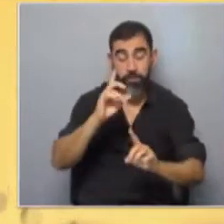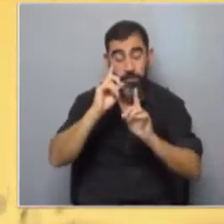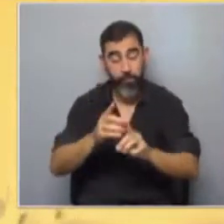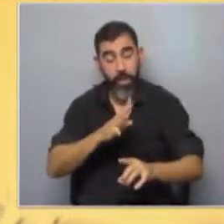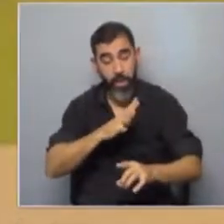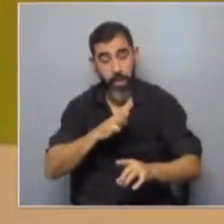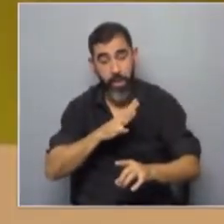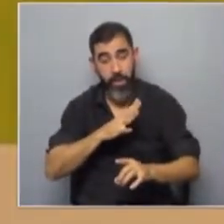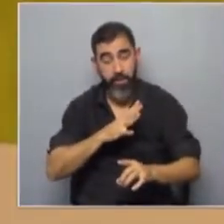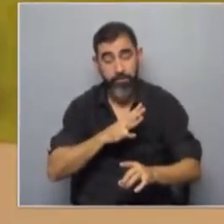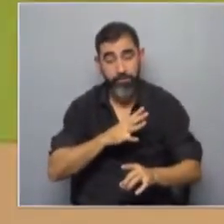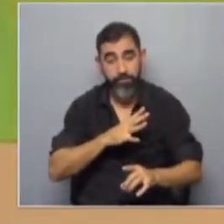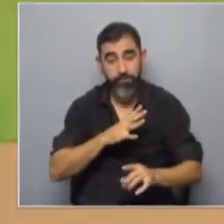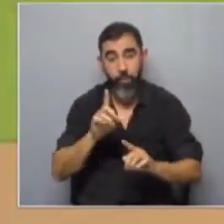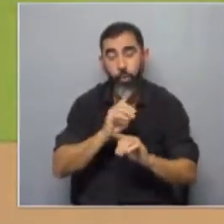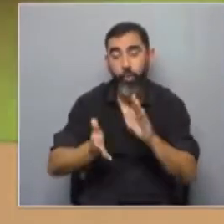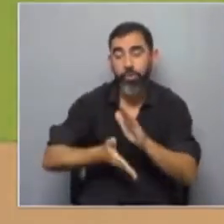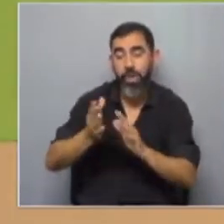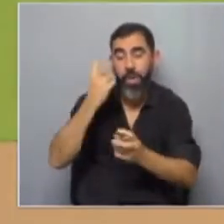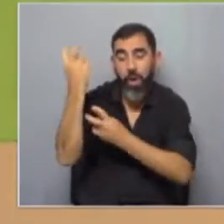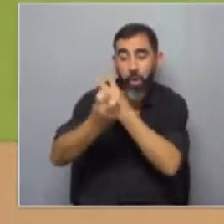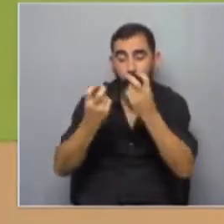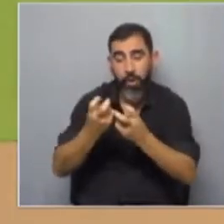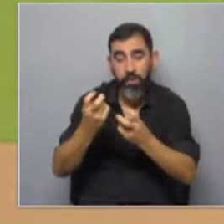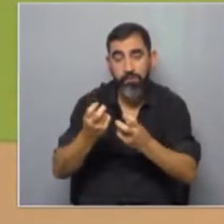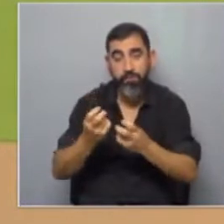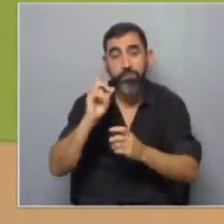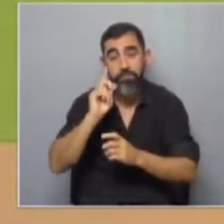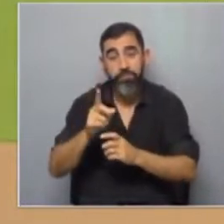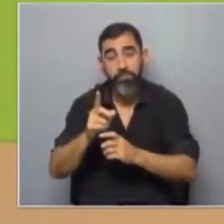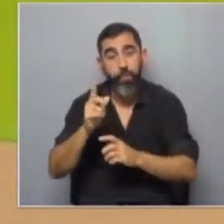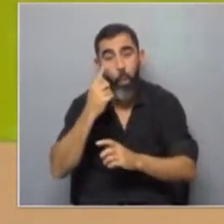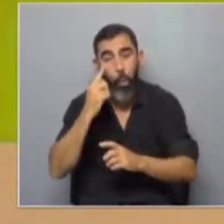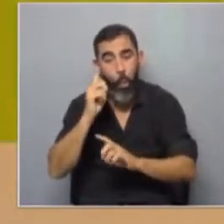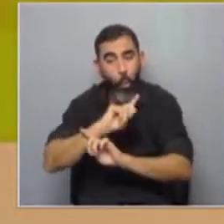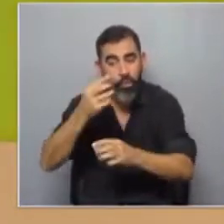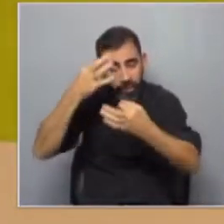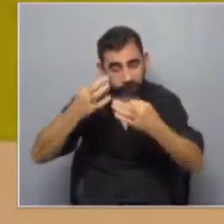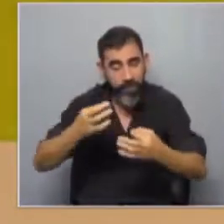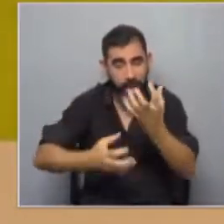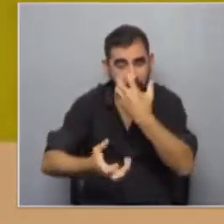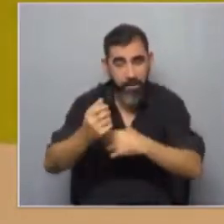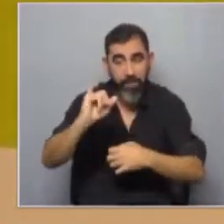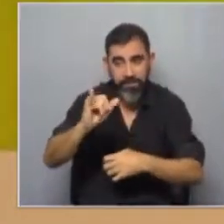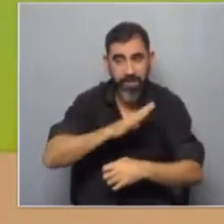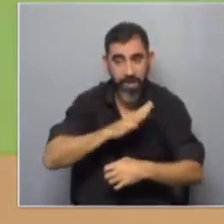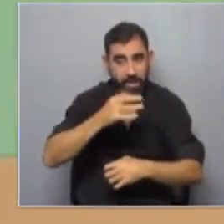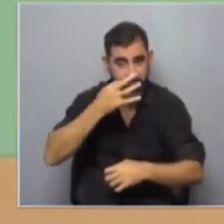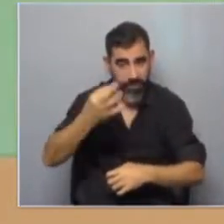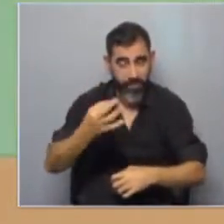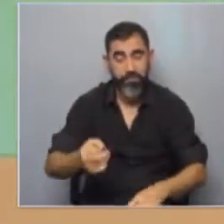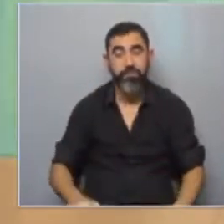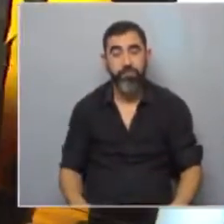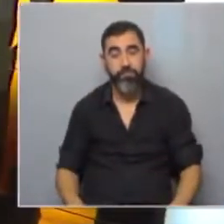el animal no tenía idea qué era. Lo que vio, o sea, estaba emocionado con poder filmarlo porque sabía que no le iban a creer en ningún lado, que había visto un bicho que parecía el